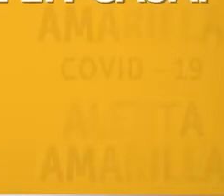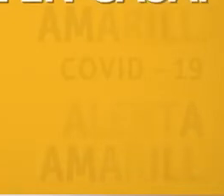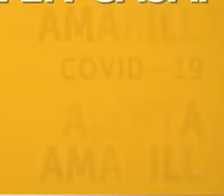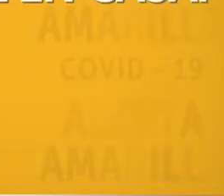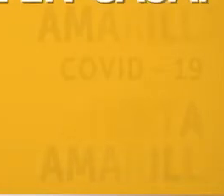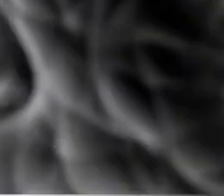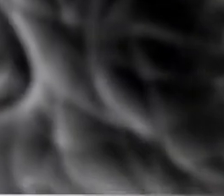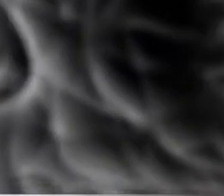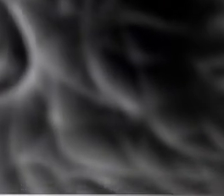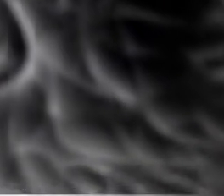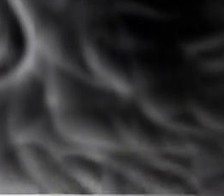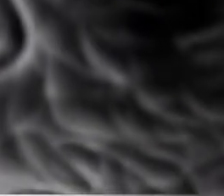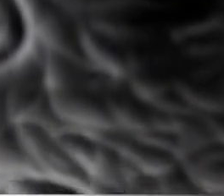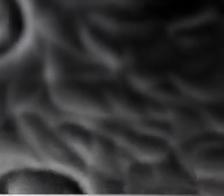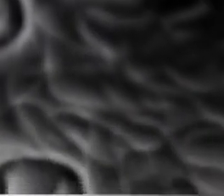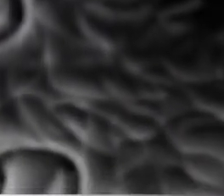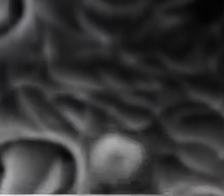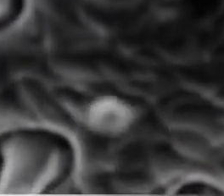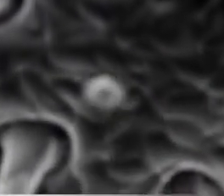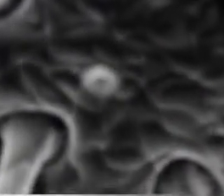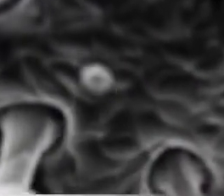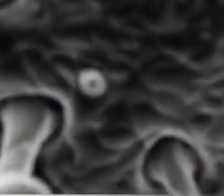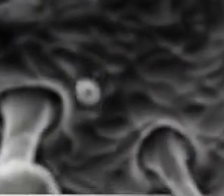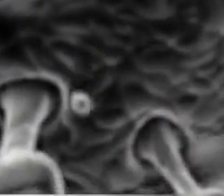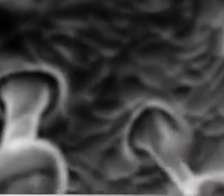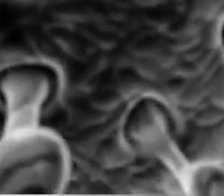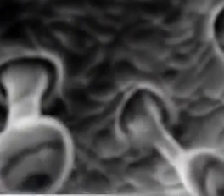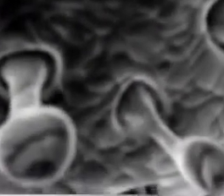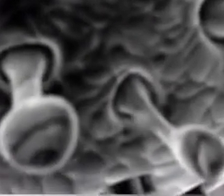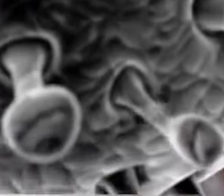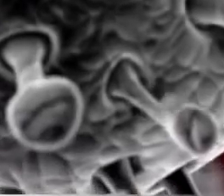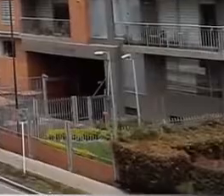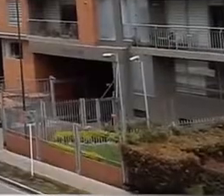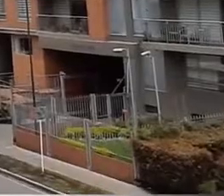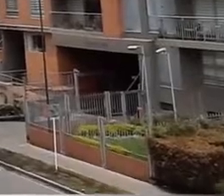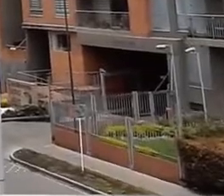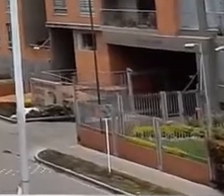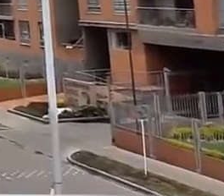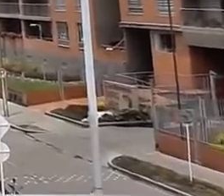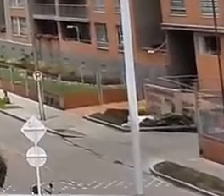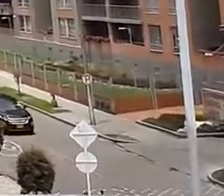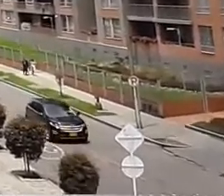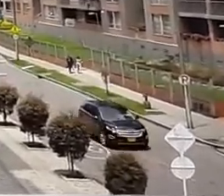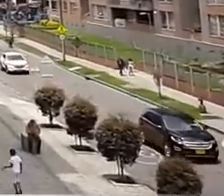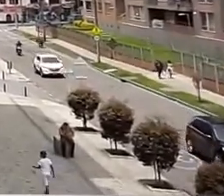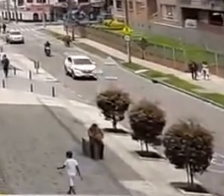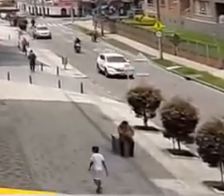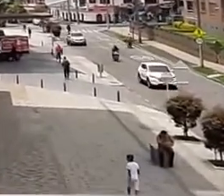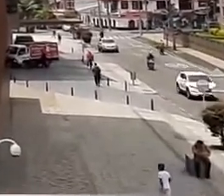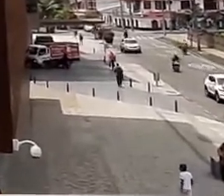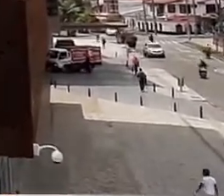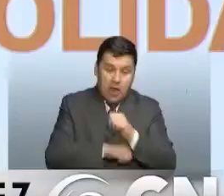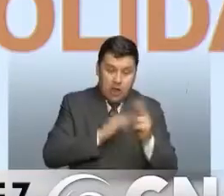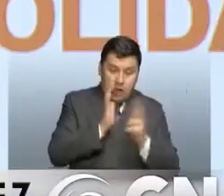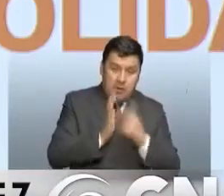país por el coi 19 y que llevó a que gran parte de los colombianos se vieran obligados a confinarse en sus casas sin un respaldo económico previo a la